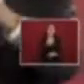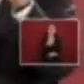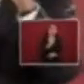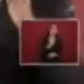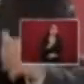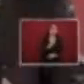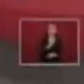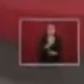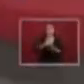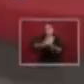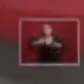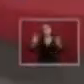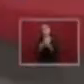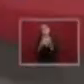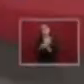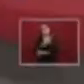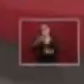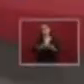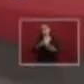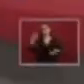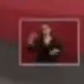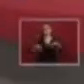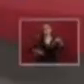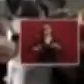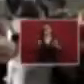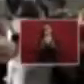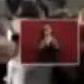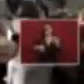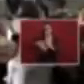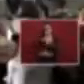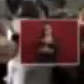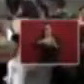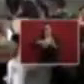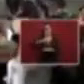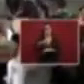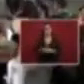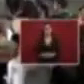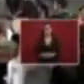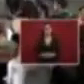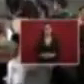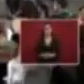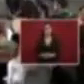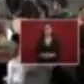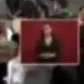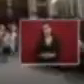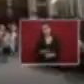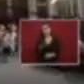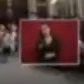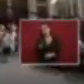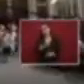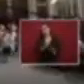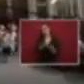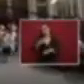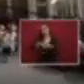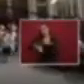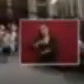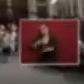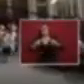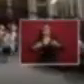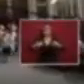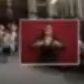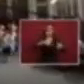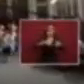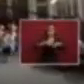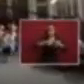ese proceso en el tema del aeropuerto. Pues que estaría conculcando, digamos, el recurso de amparo diciendo, pues esto se clasifica como de seguridad nacional.